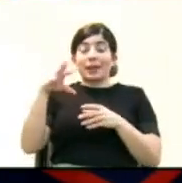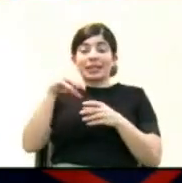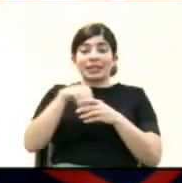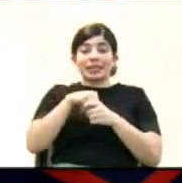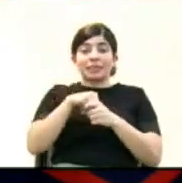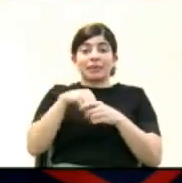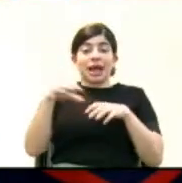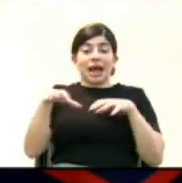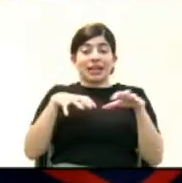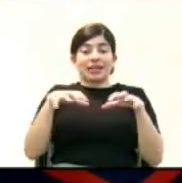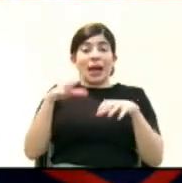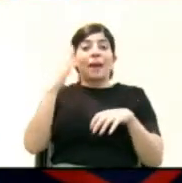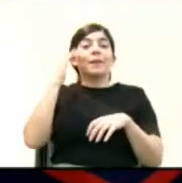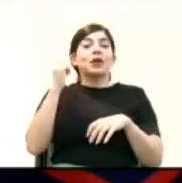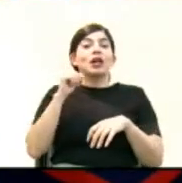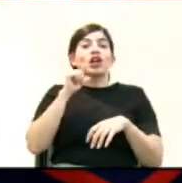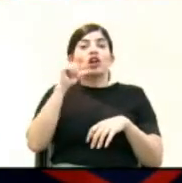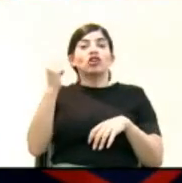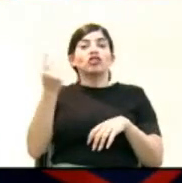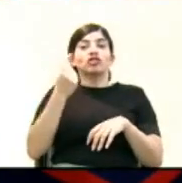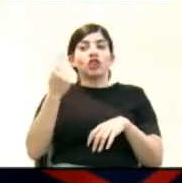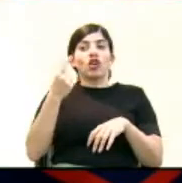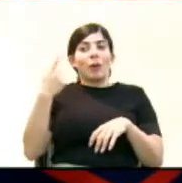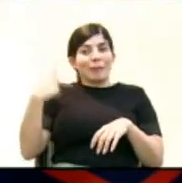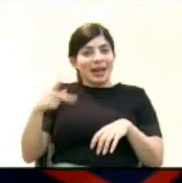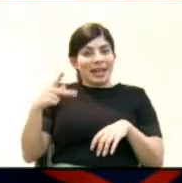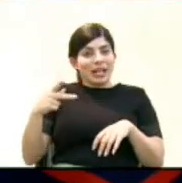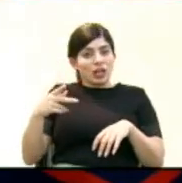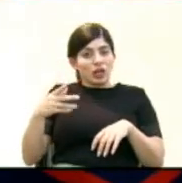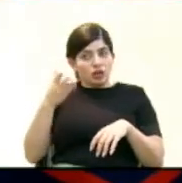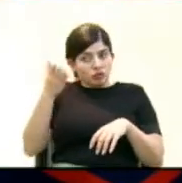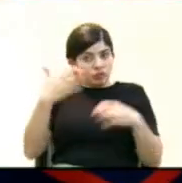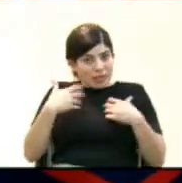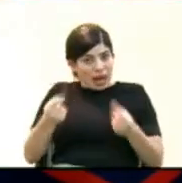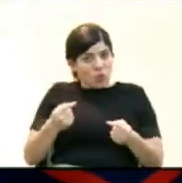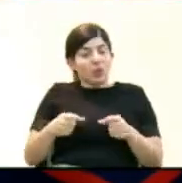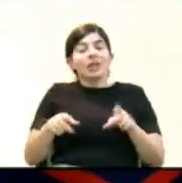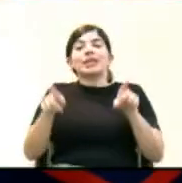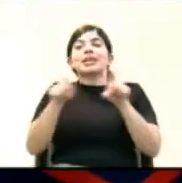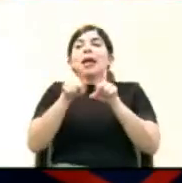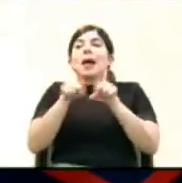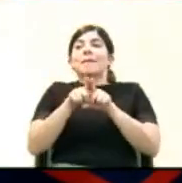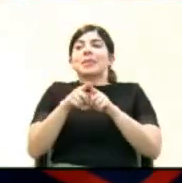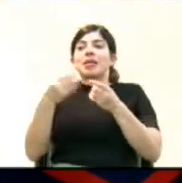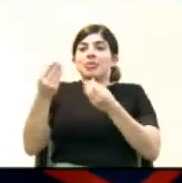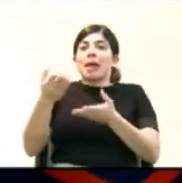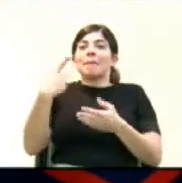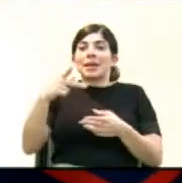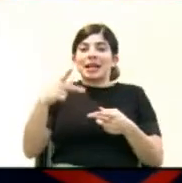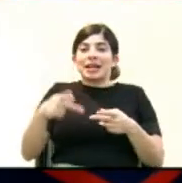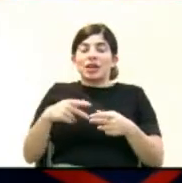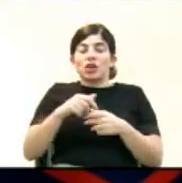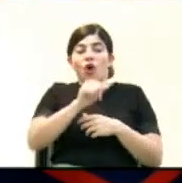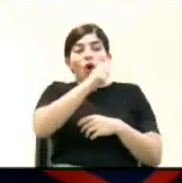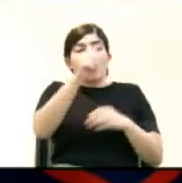de estas actividades, porque no solamente están poniendo en riesgo pues la salud de ellos, sino que de los familiares que puedan resultar contagiados una vez que pues